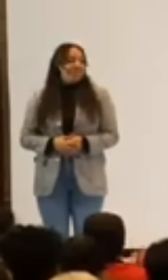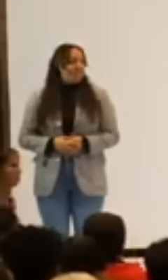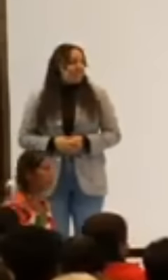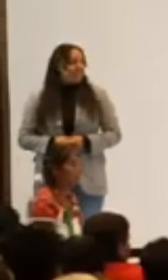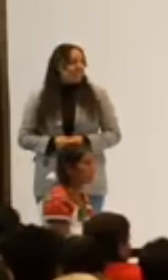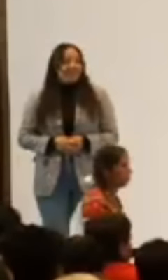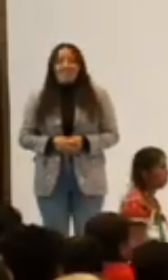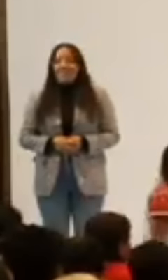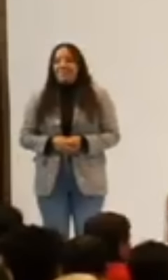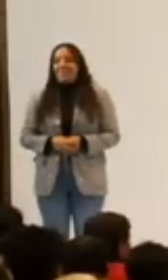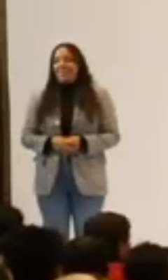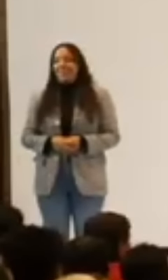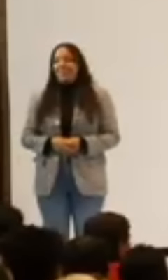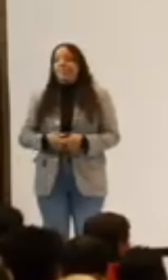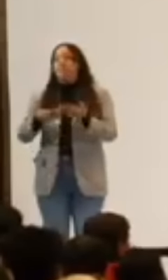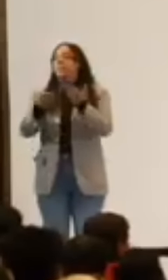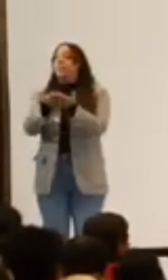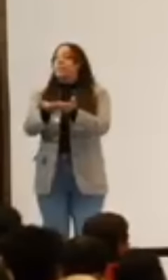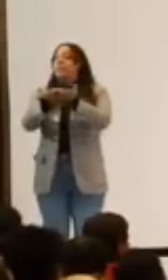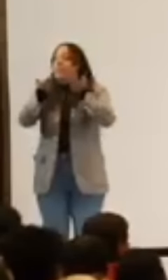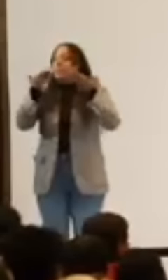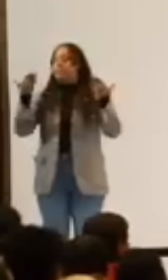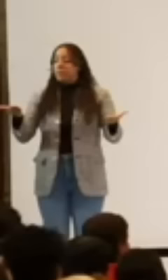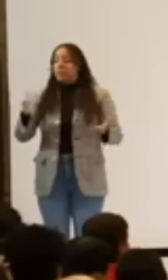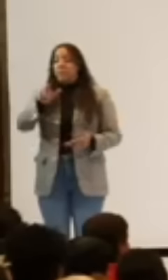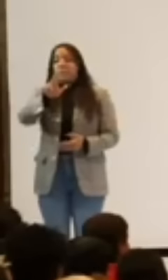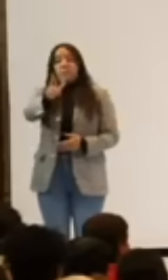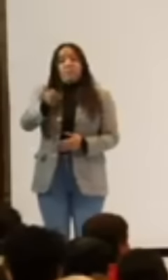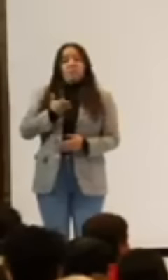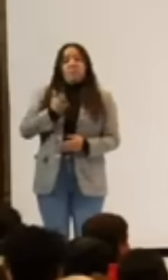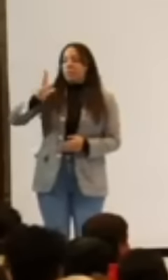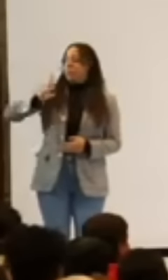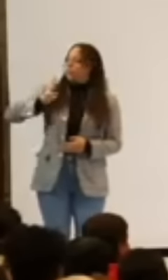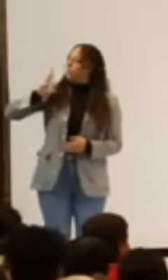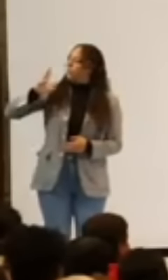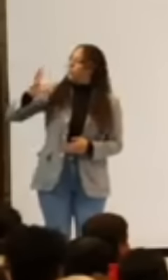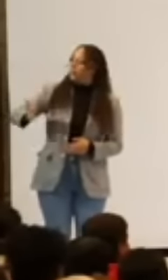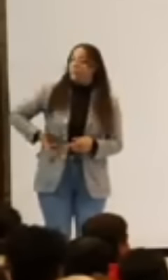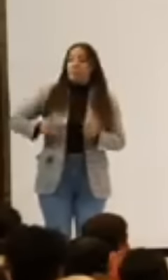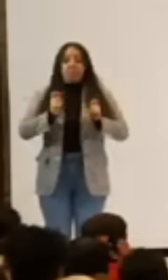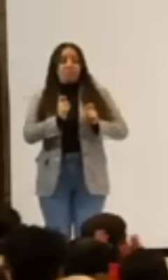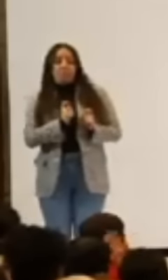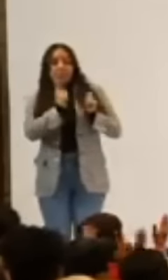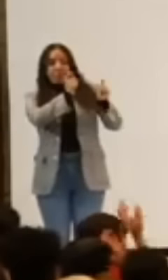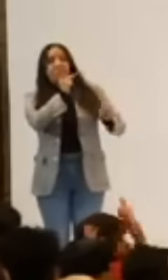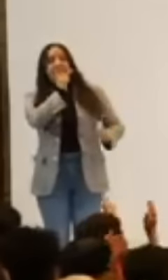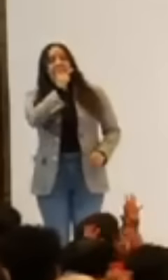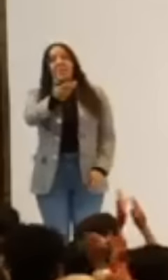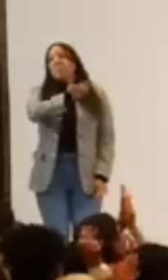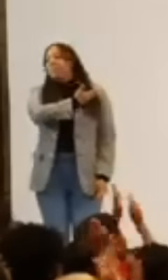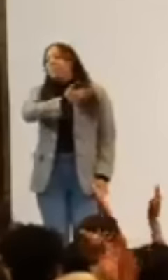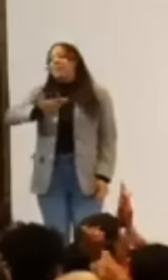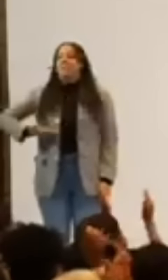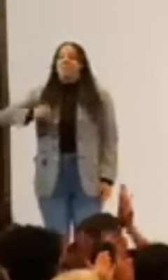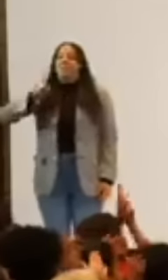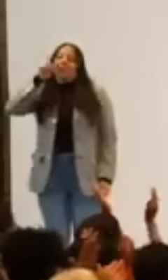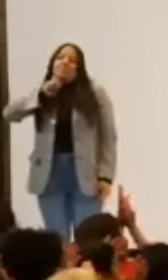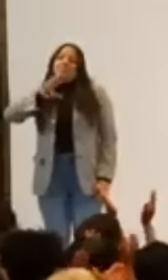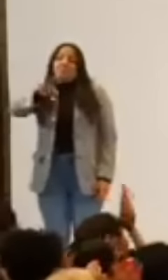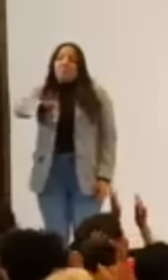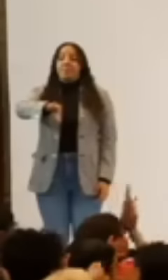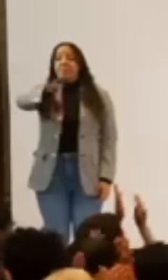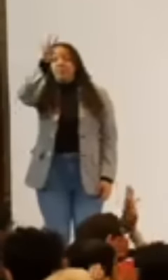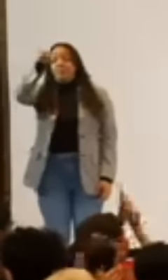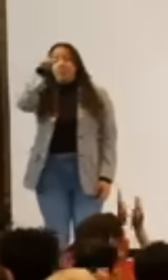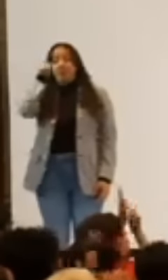Y ahora recibamos con orgullo y demos la palabra a la presidenta electa de los Estados Unidos Mexicanos,